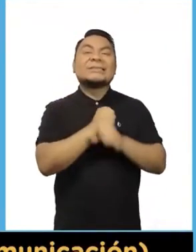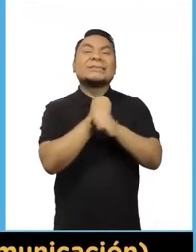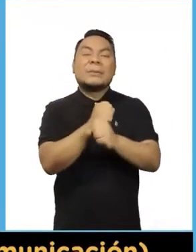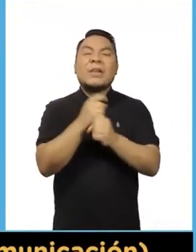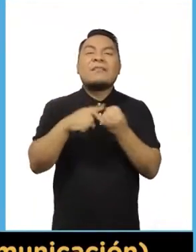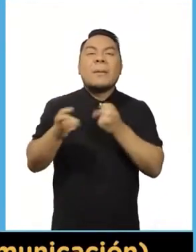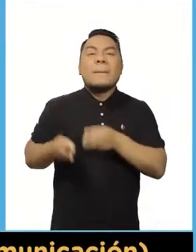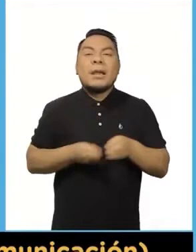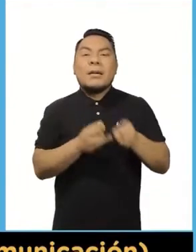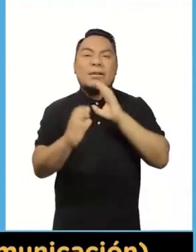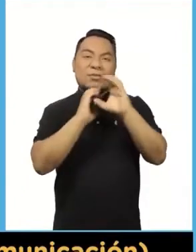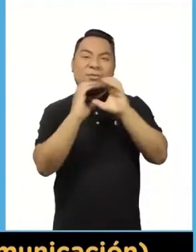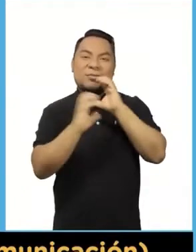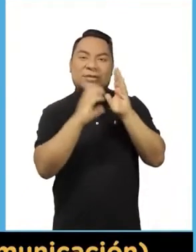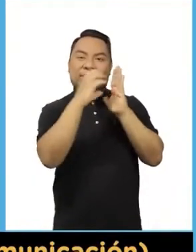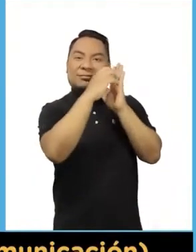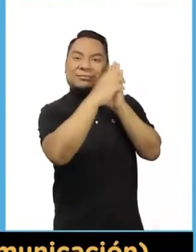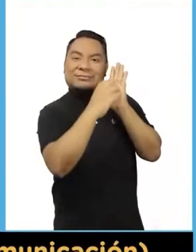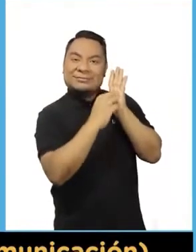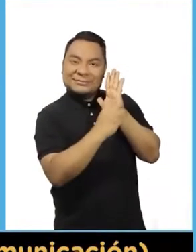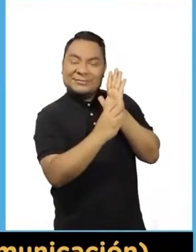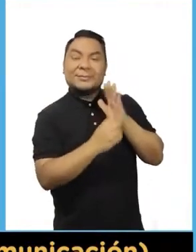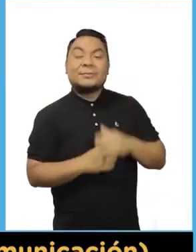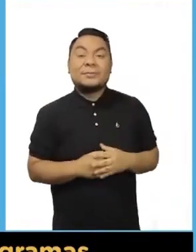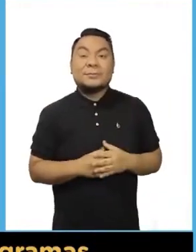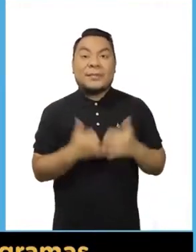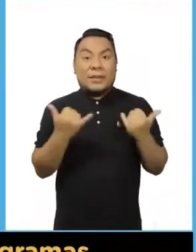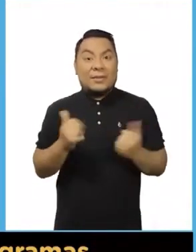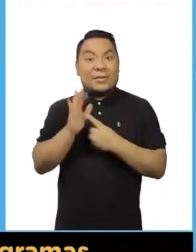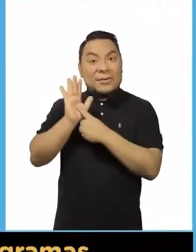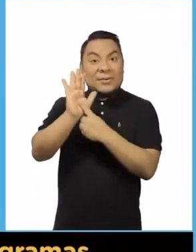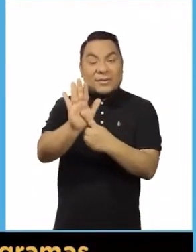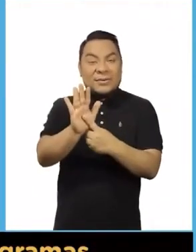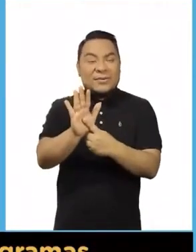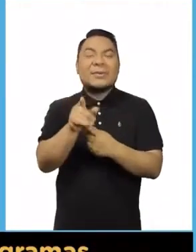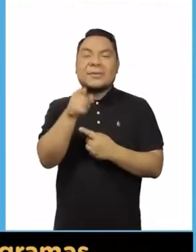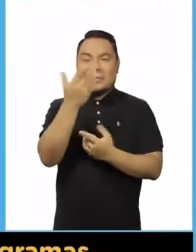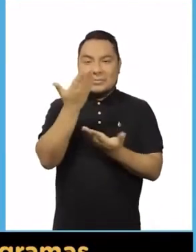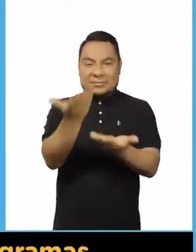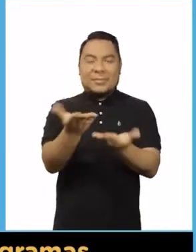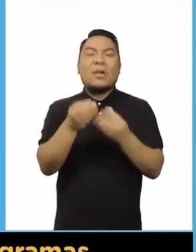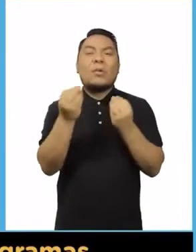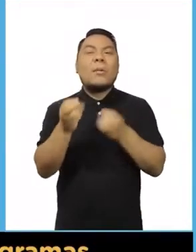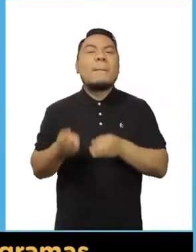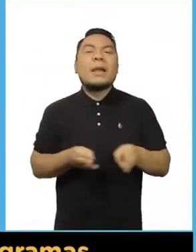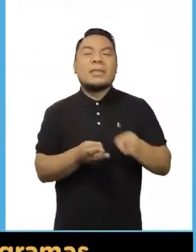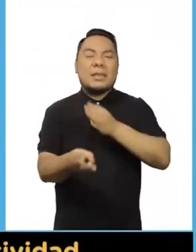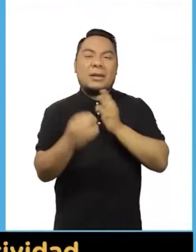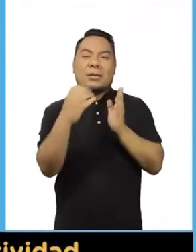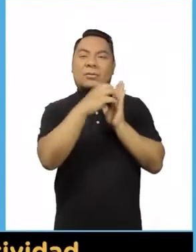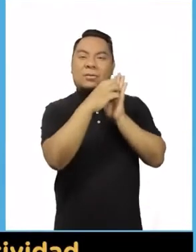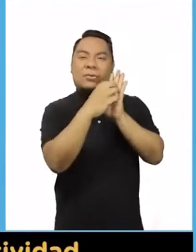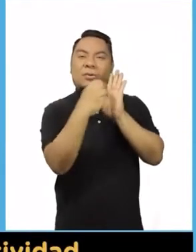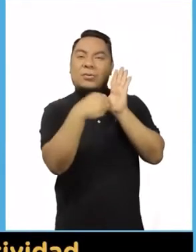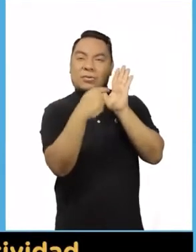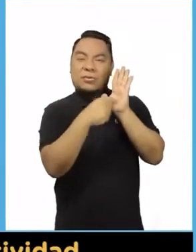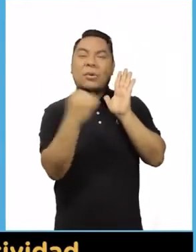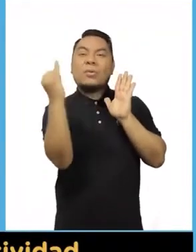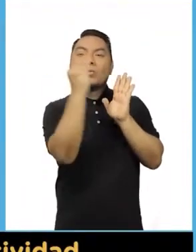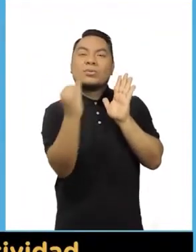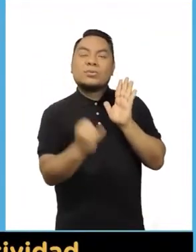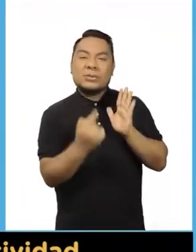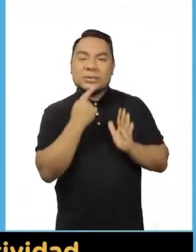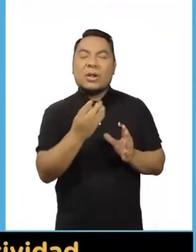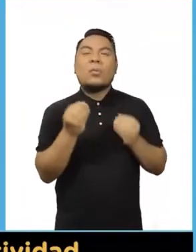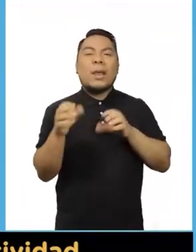Sistemas Aumentativos y Alternativos de Comunicación. A continuación, te presentaré los pictogramas que puedes